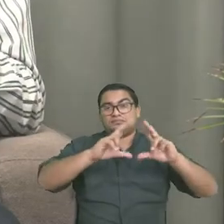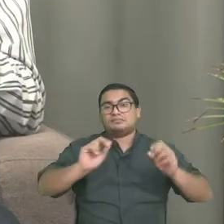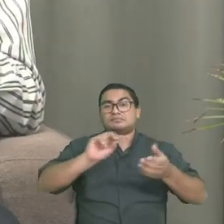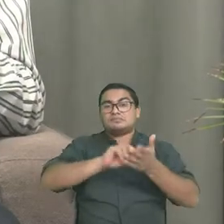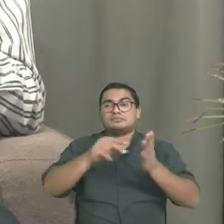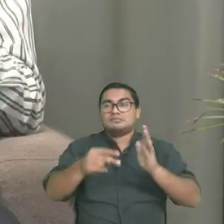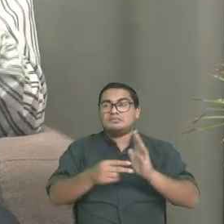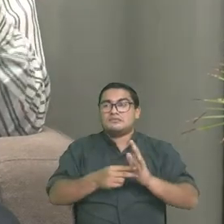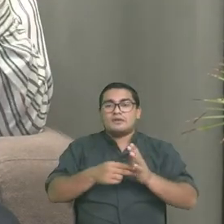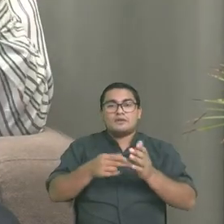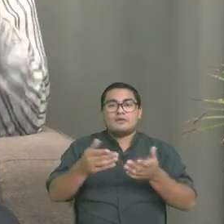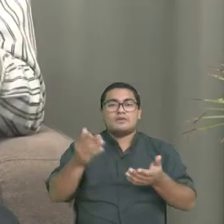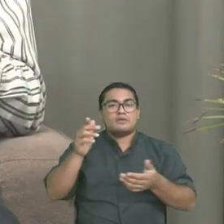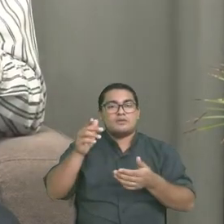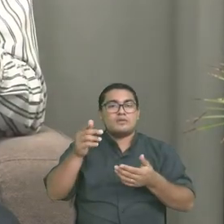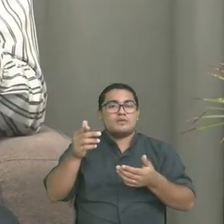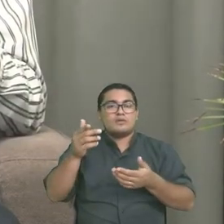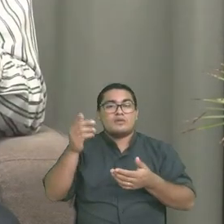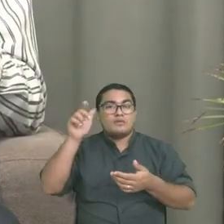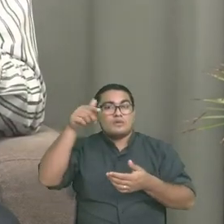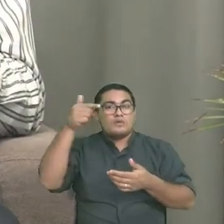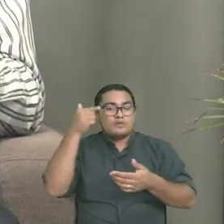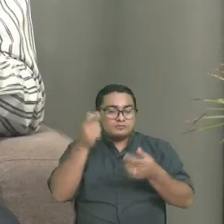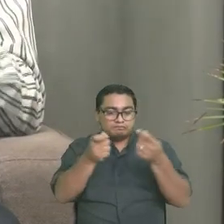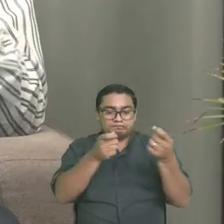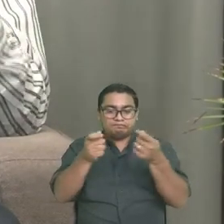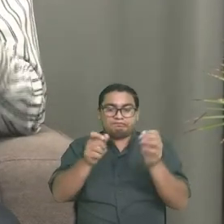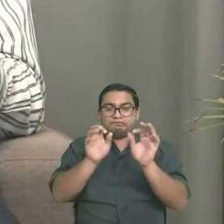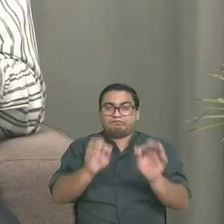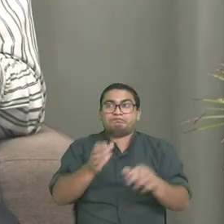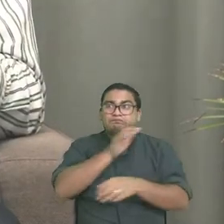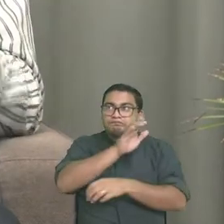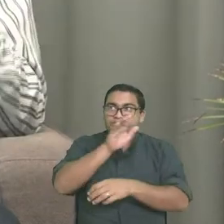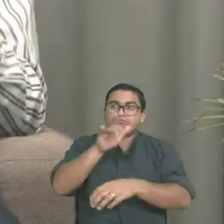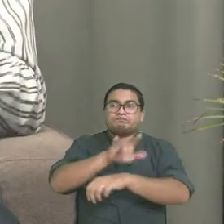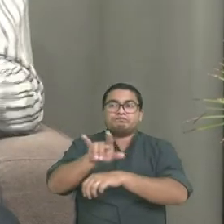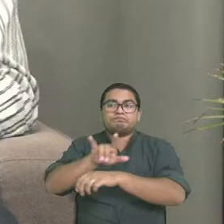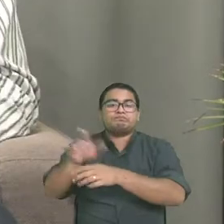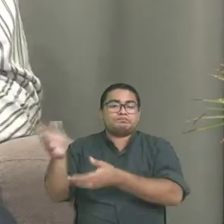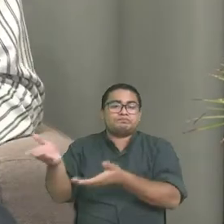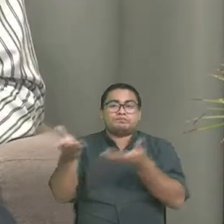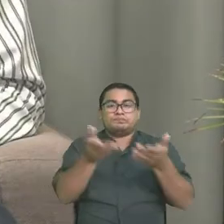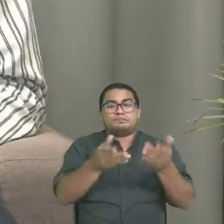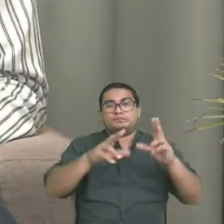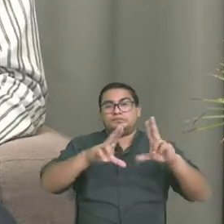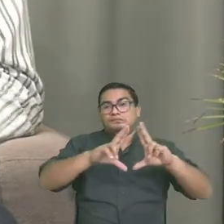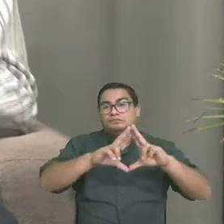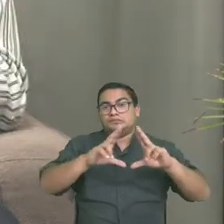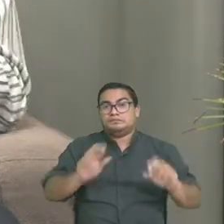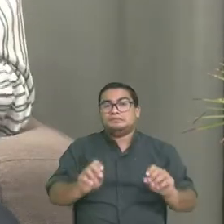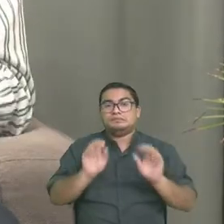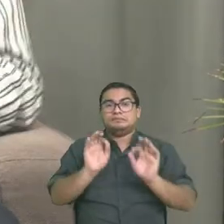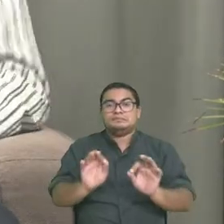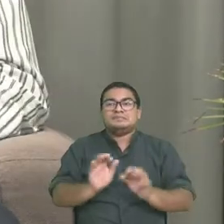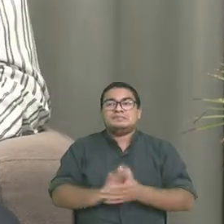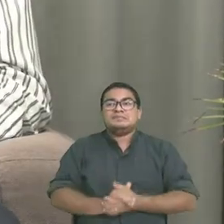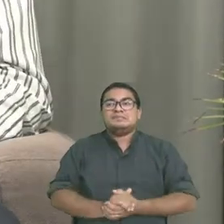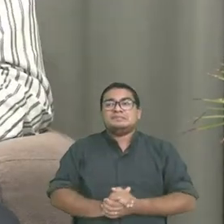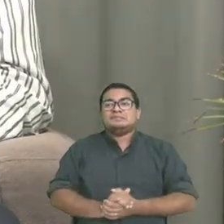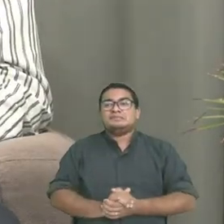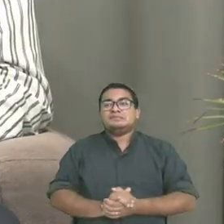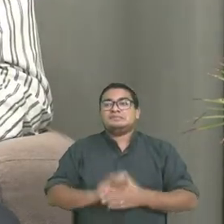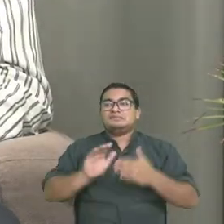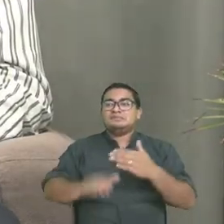eficiencia administrativa, capacidad de gestión nacional e internacional, etc. Entonces, con eso.